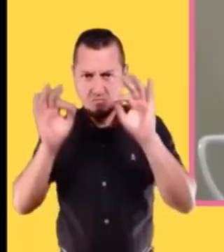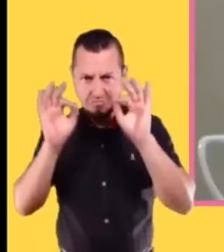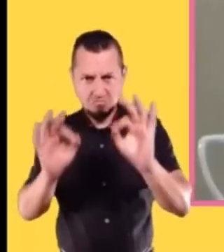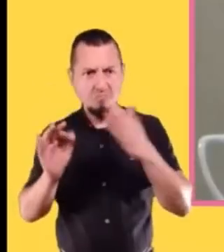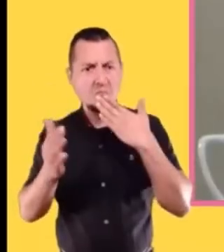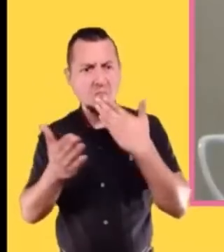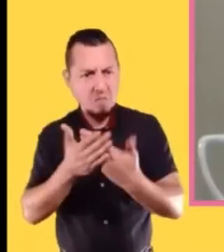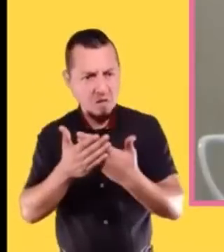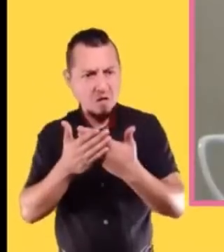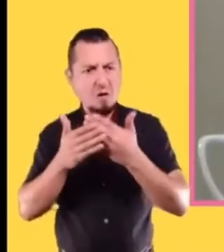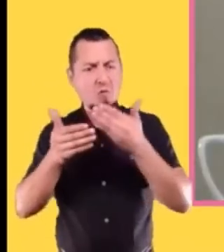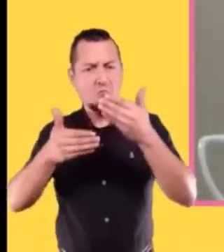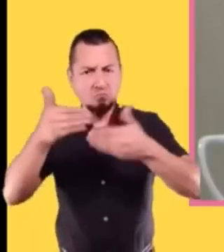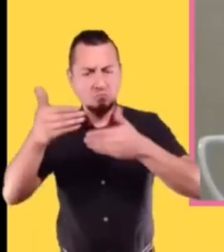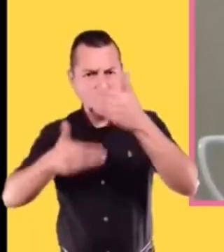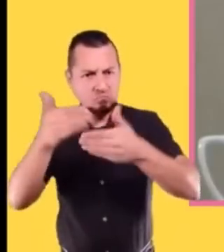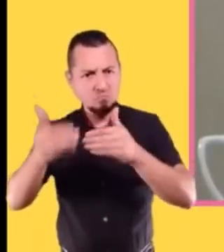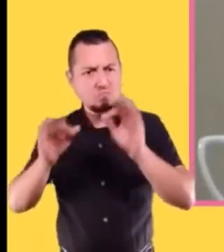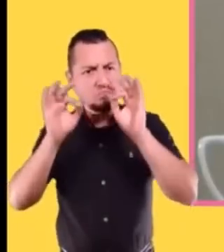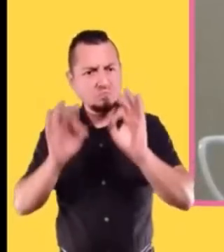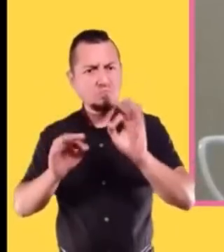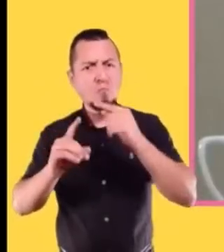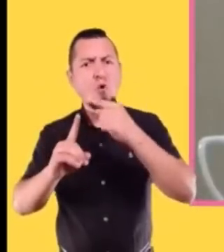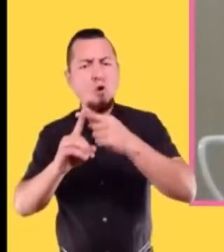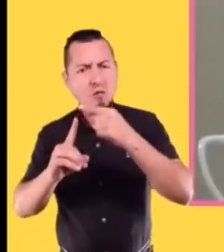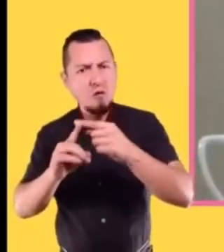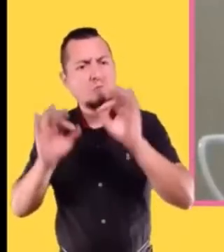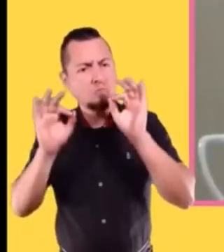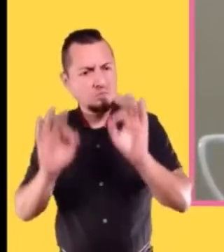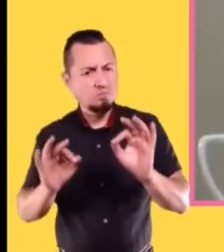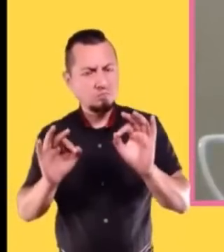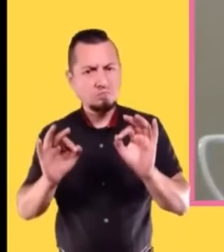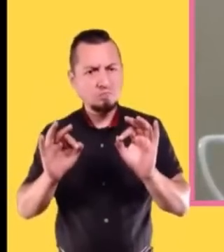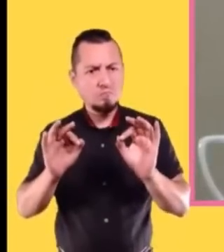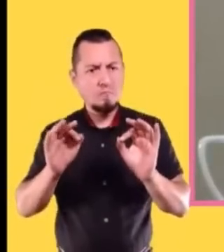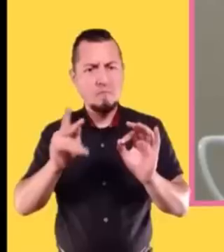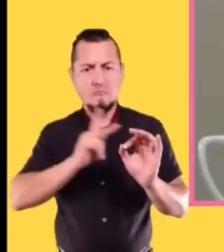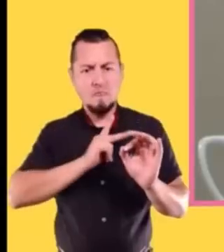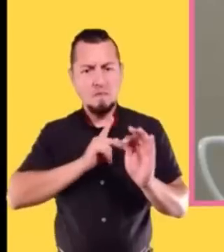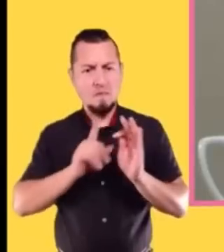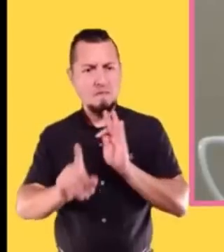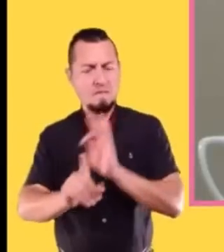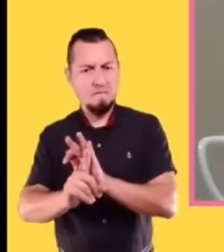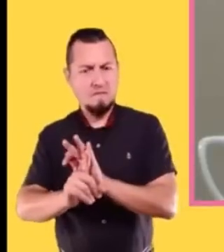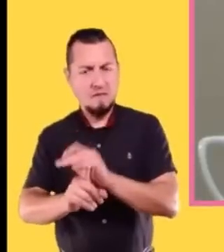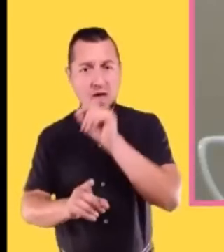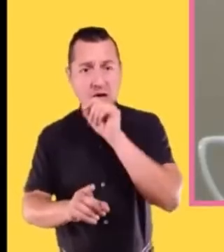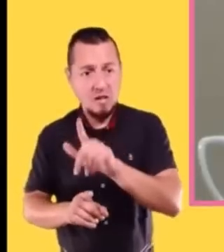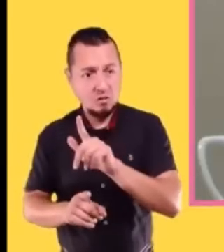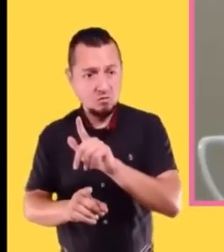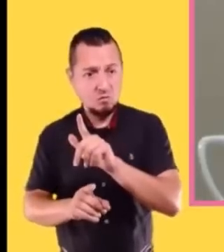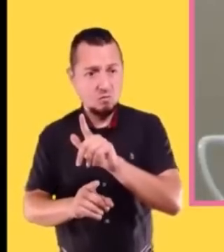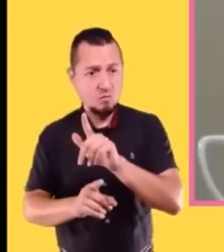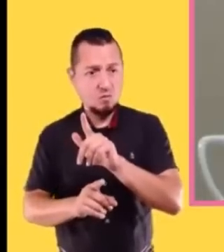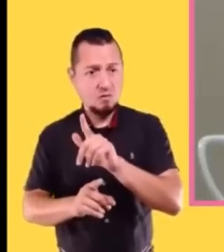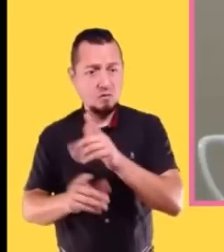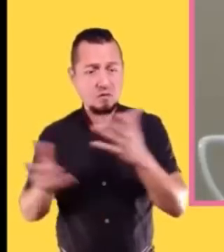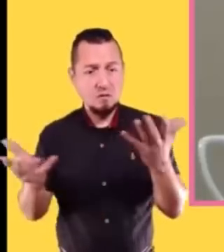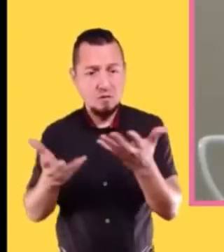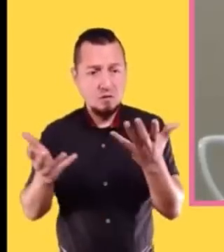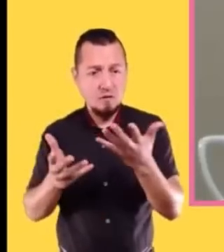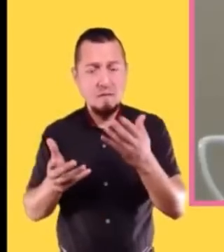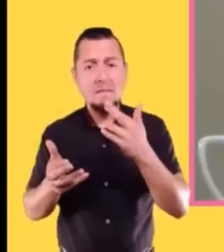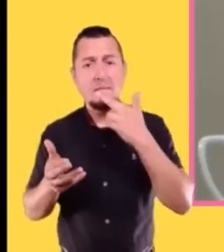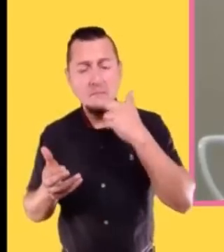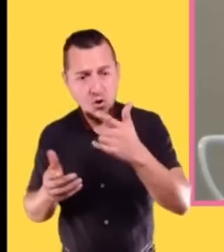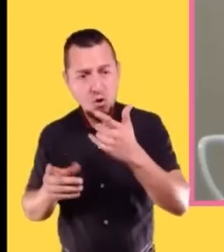que representa muchas cosas que son positivas y que recogen lo que nosotros hemos defendido desde Jalisco. ¿Que tiene cosas que mejorarse? Claro, como